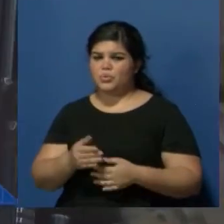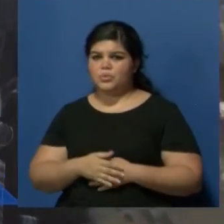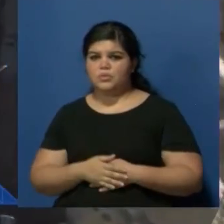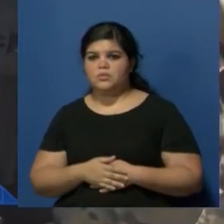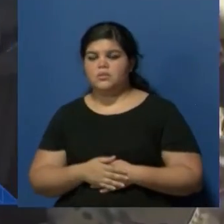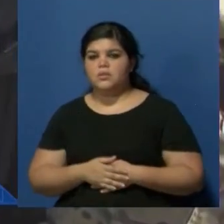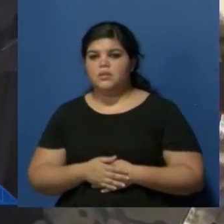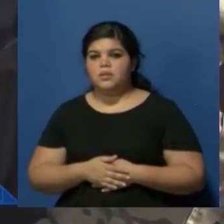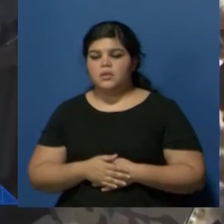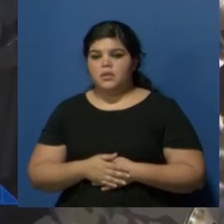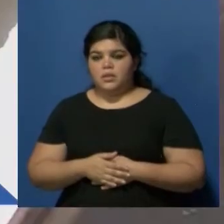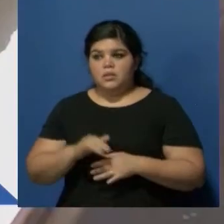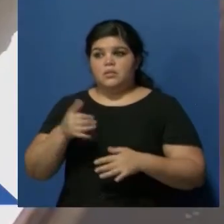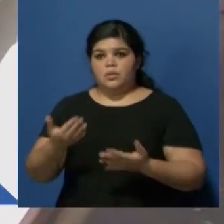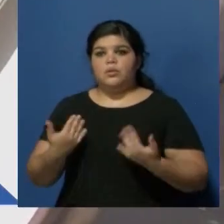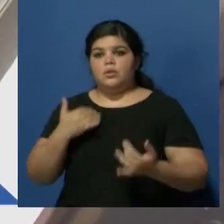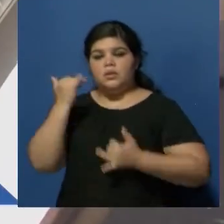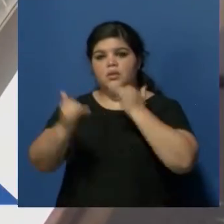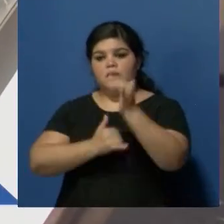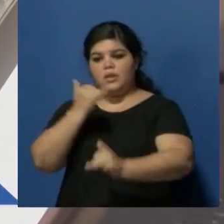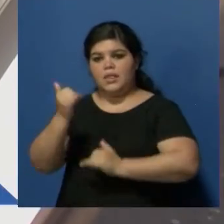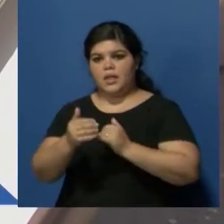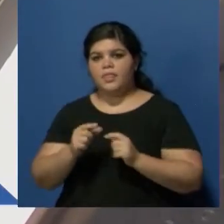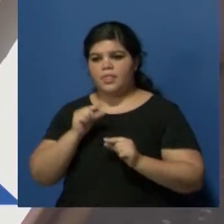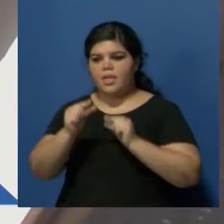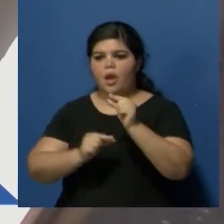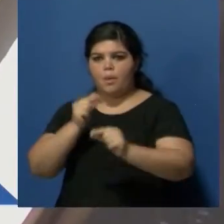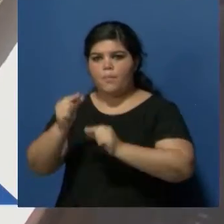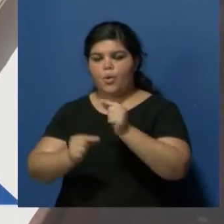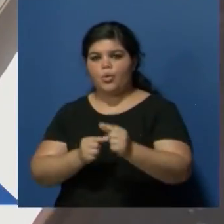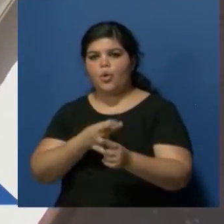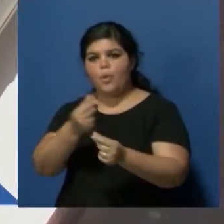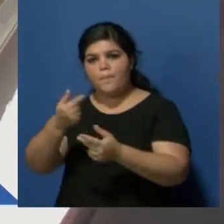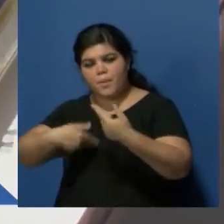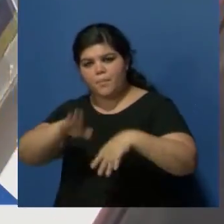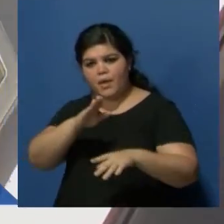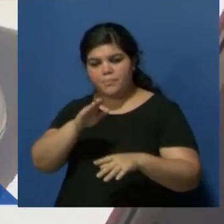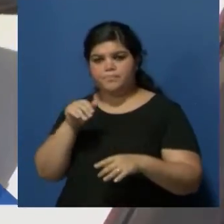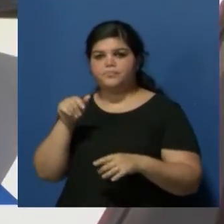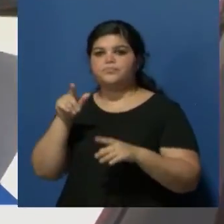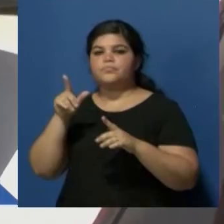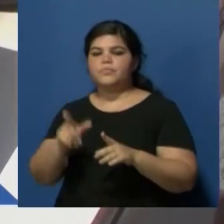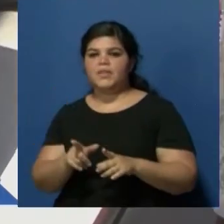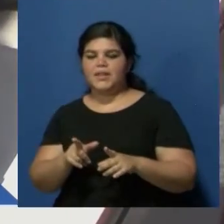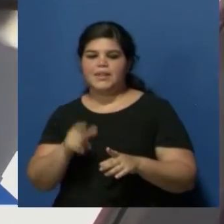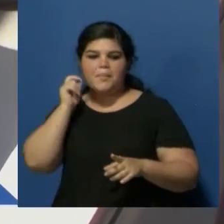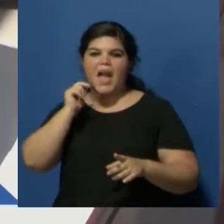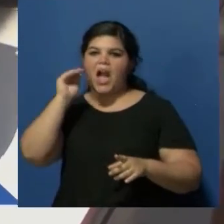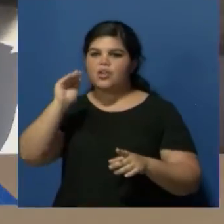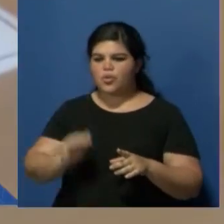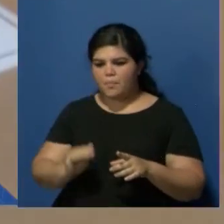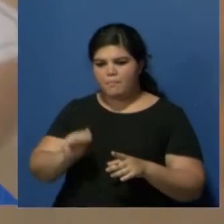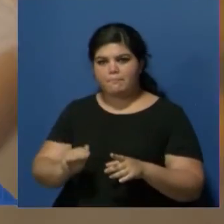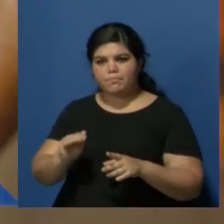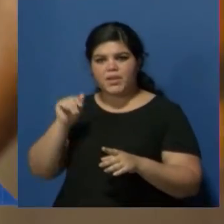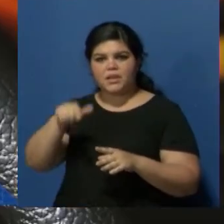decir es que la tendencia en aumento en los consumos por un lado y la baja en las edades de inicio es